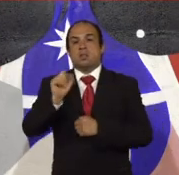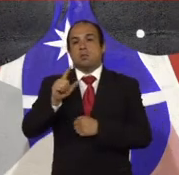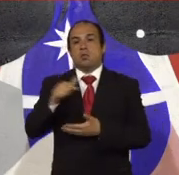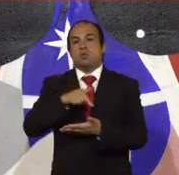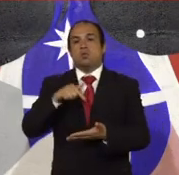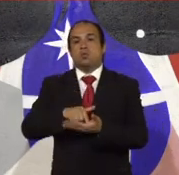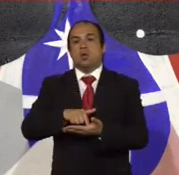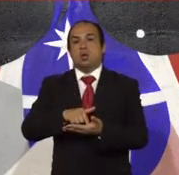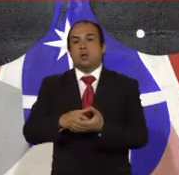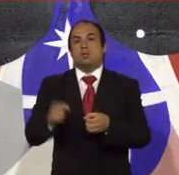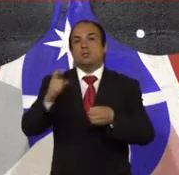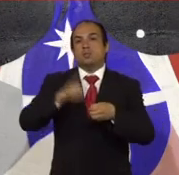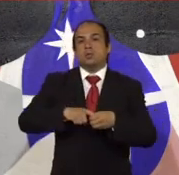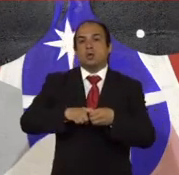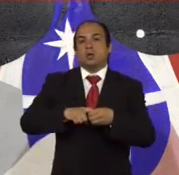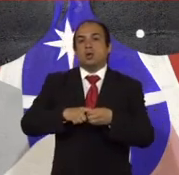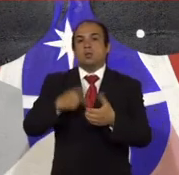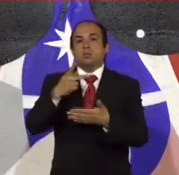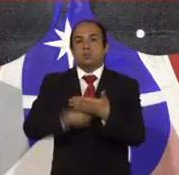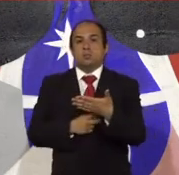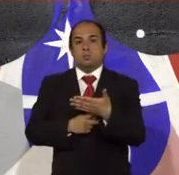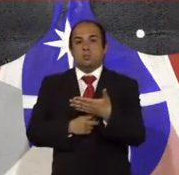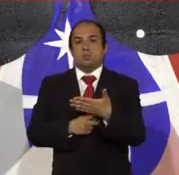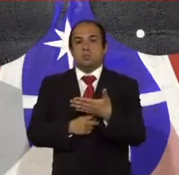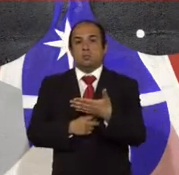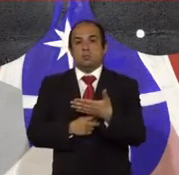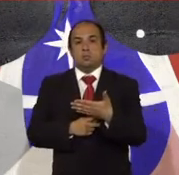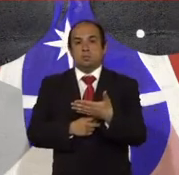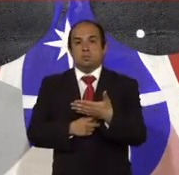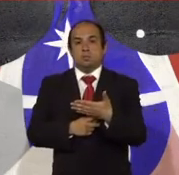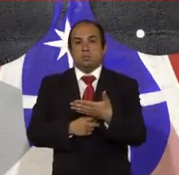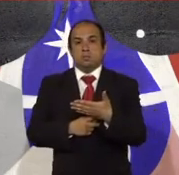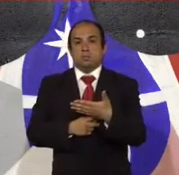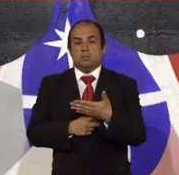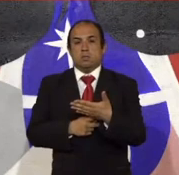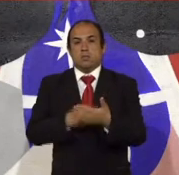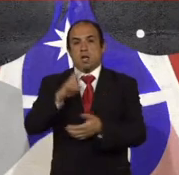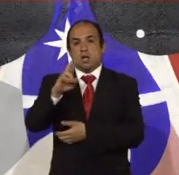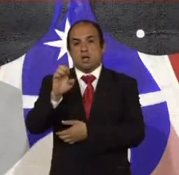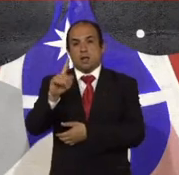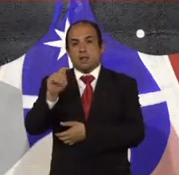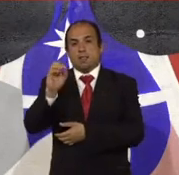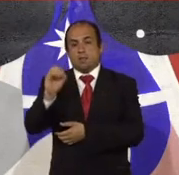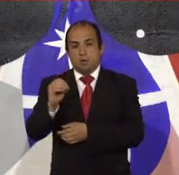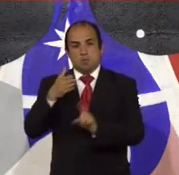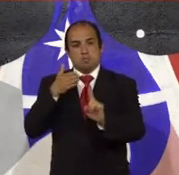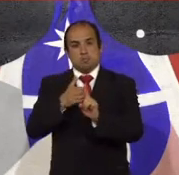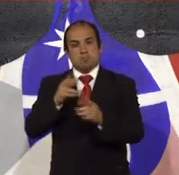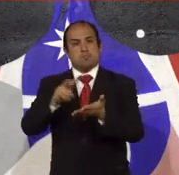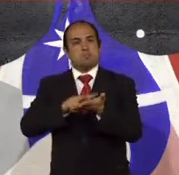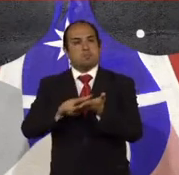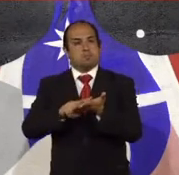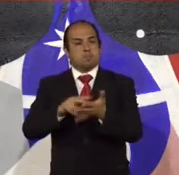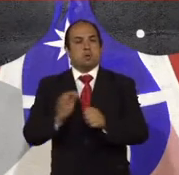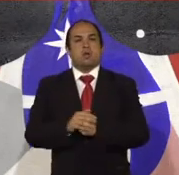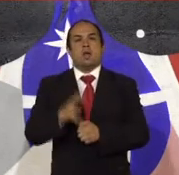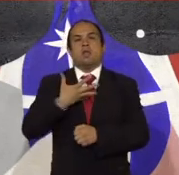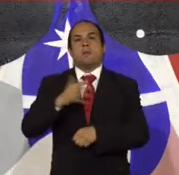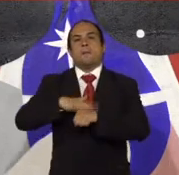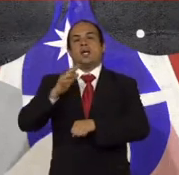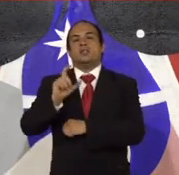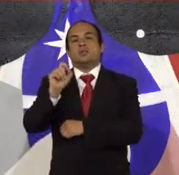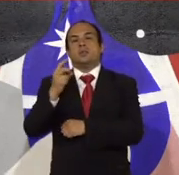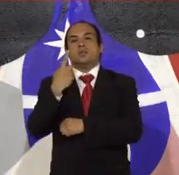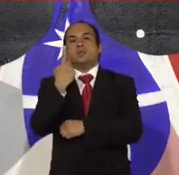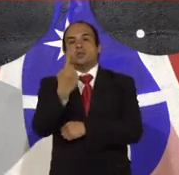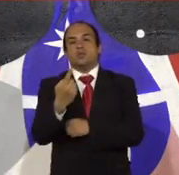incorporamos el programa de Reto Verde. Y aquí tenemos parte de las